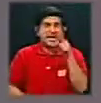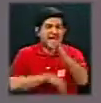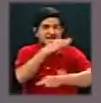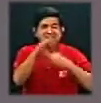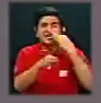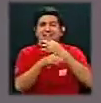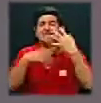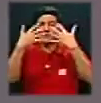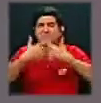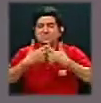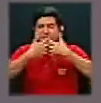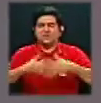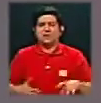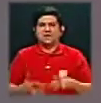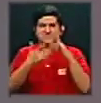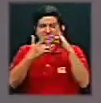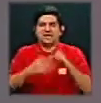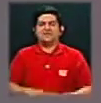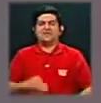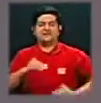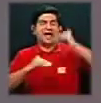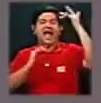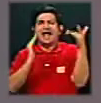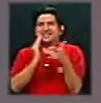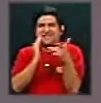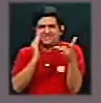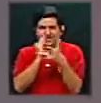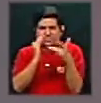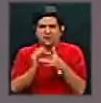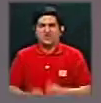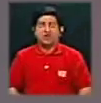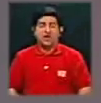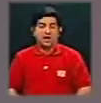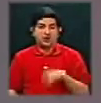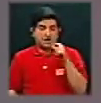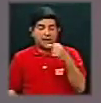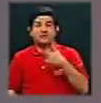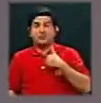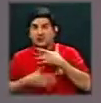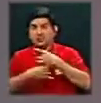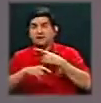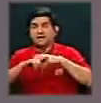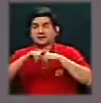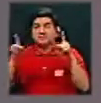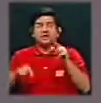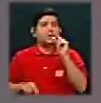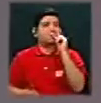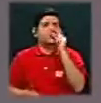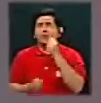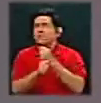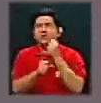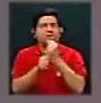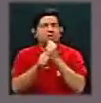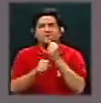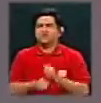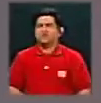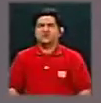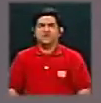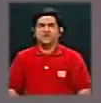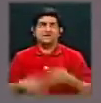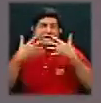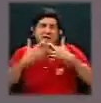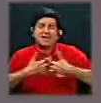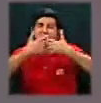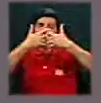de empresas, sobre todo las llamadas empresas de alta tecnología, las que se les pone tanto interés, generan una cantidad pequeña de empleo. Son